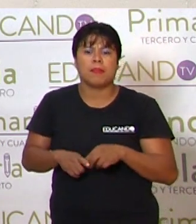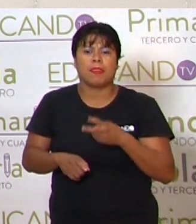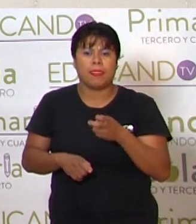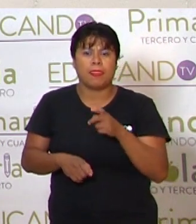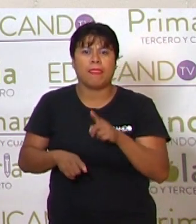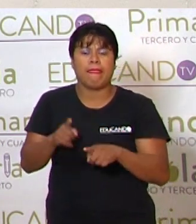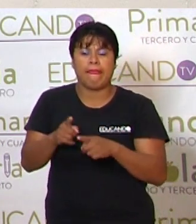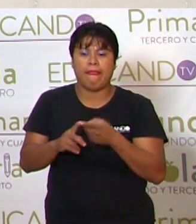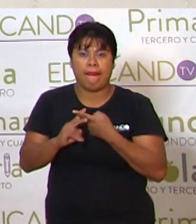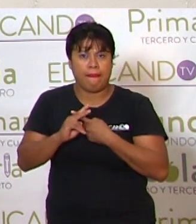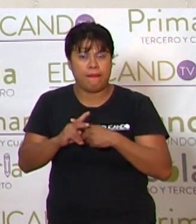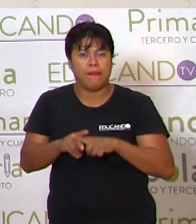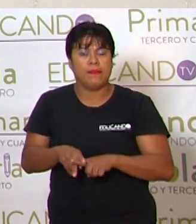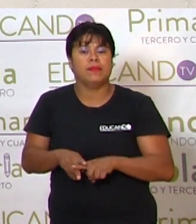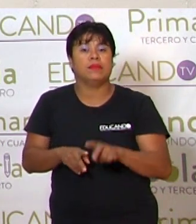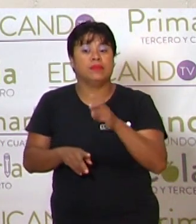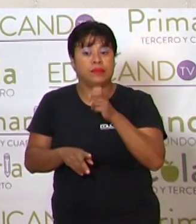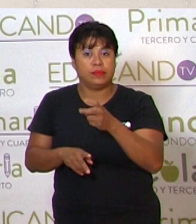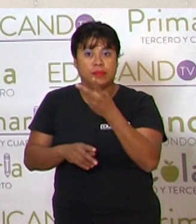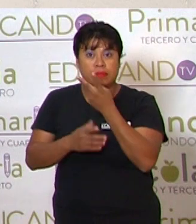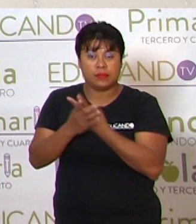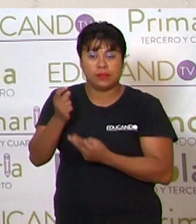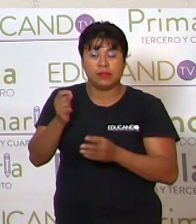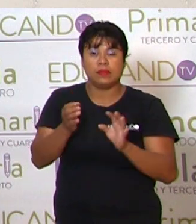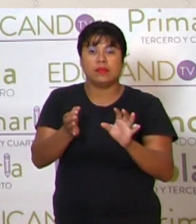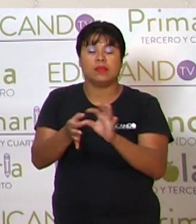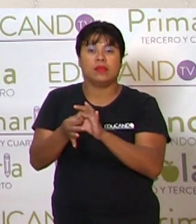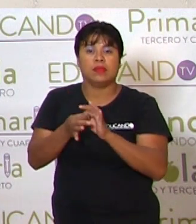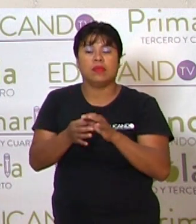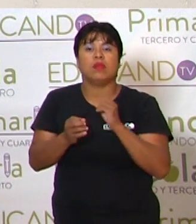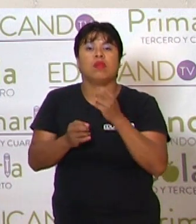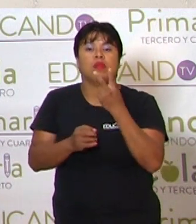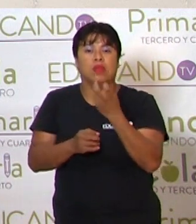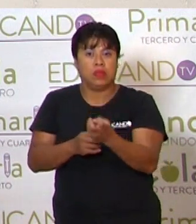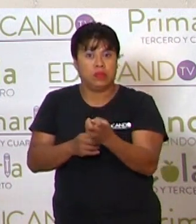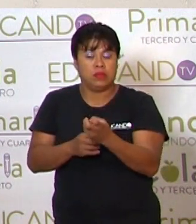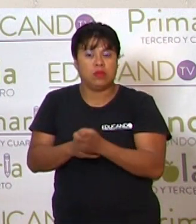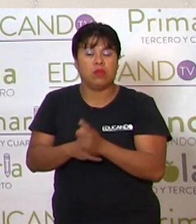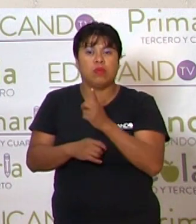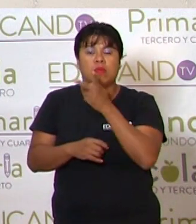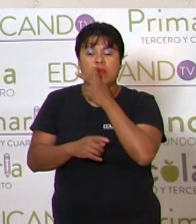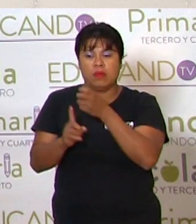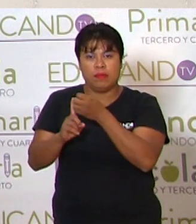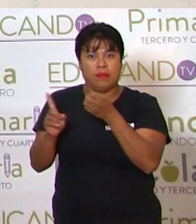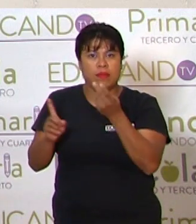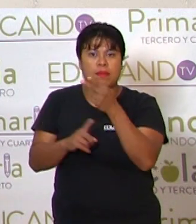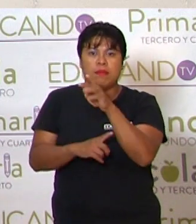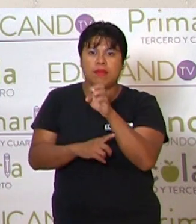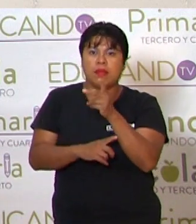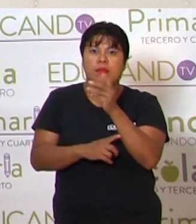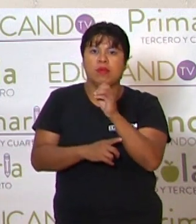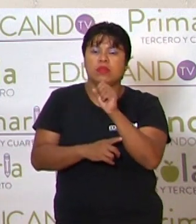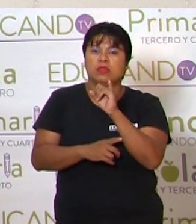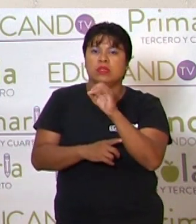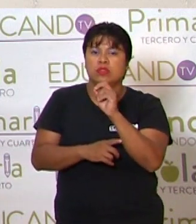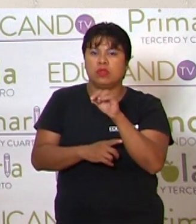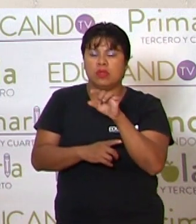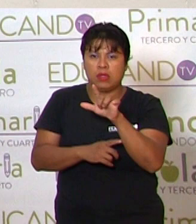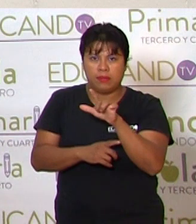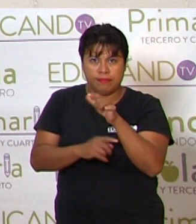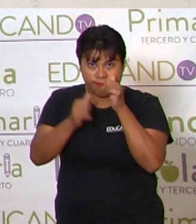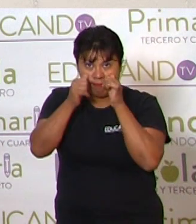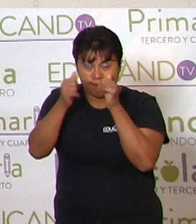va a determinar a partir de estas dos uniones o de esta unión una frase preposicional. Atención con